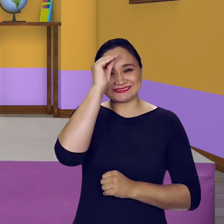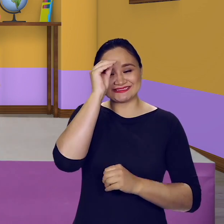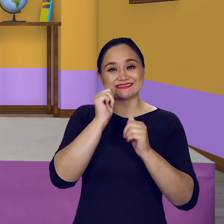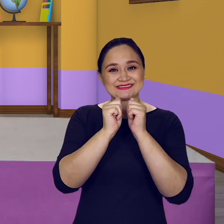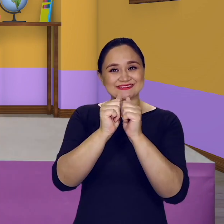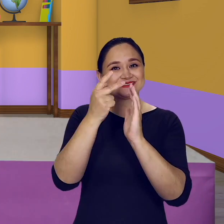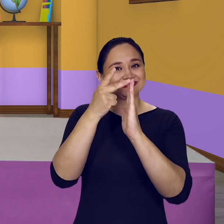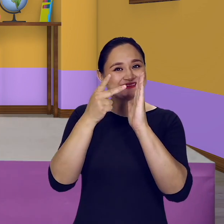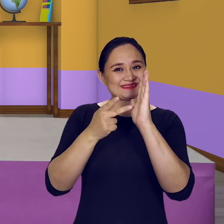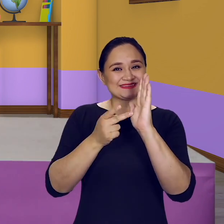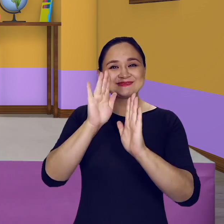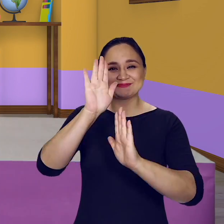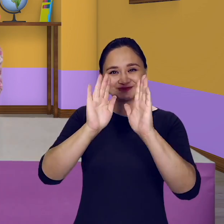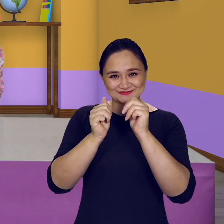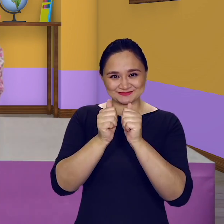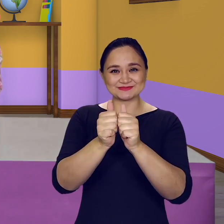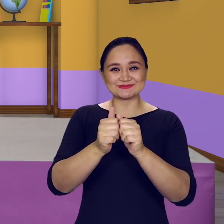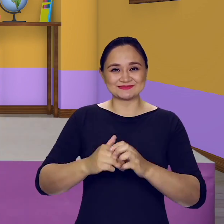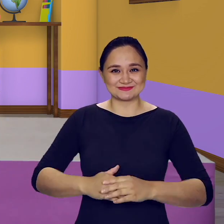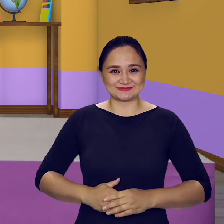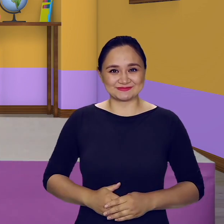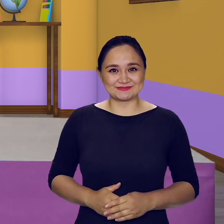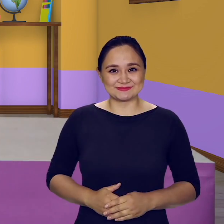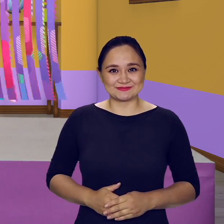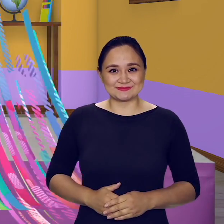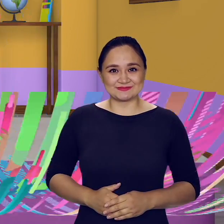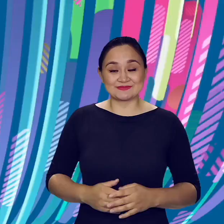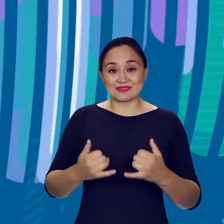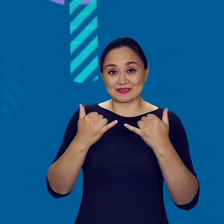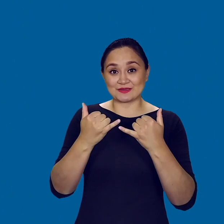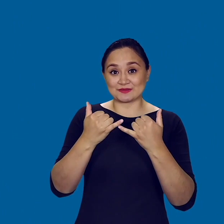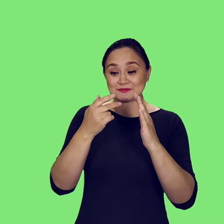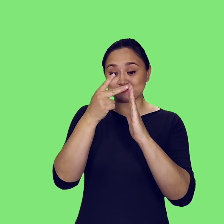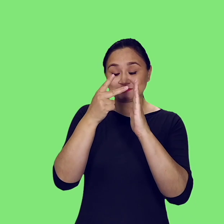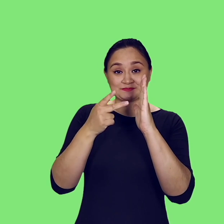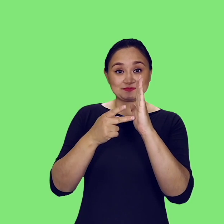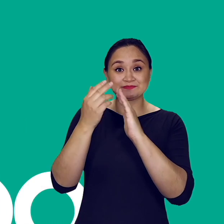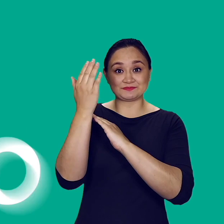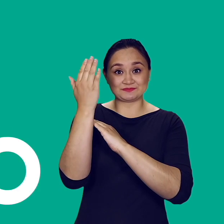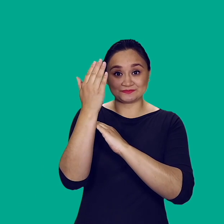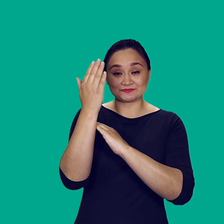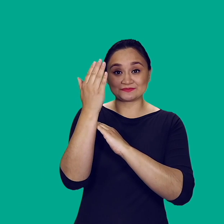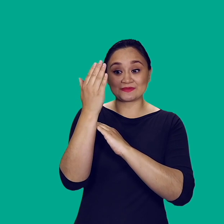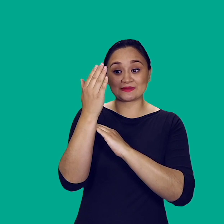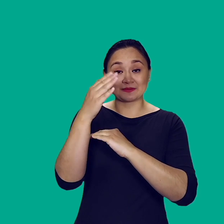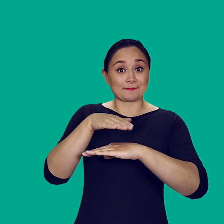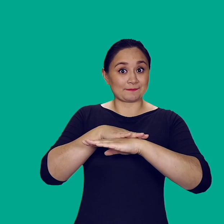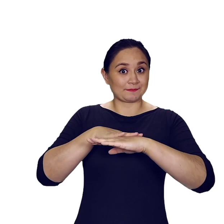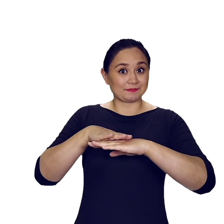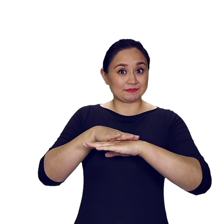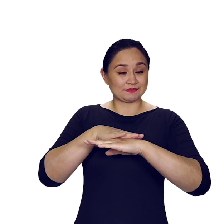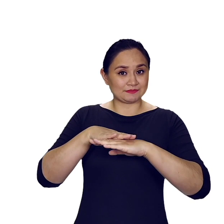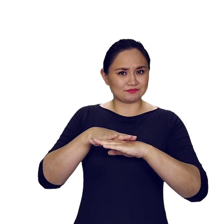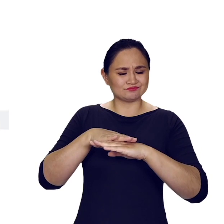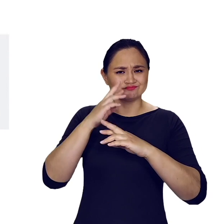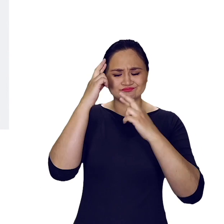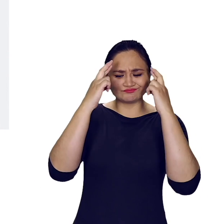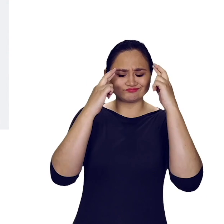siempre aprendemos juntos en Educa Contigo. Hoy en los programas de televisión para